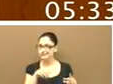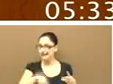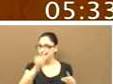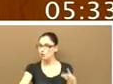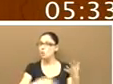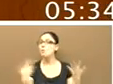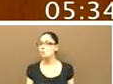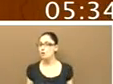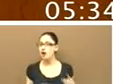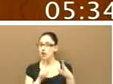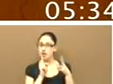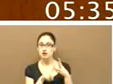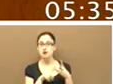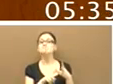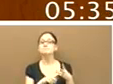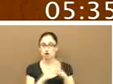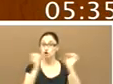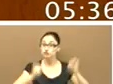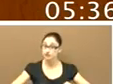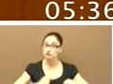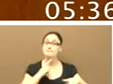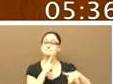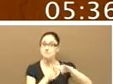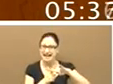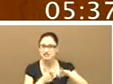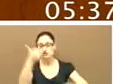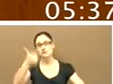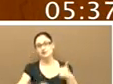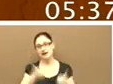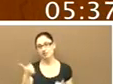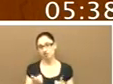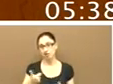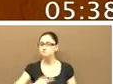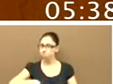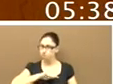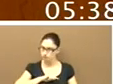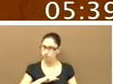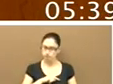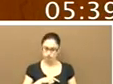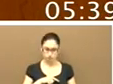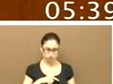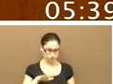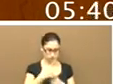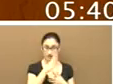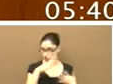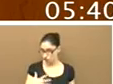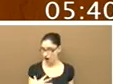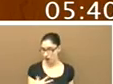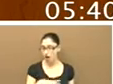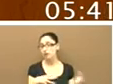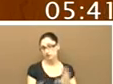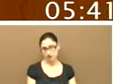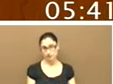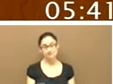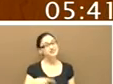consenso y por la competitividad pero además tenemos que adaptarnos al escenario actual y a las decisiones que